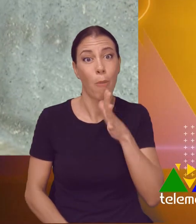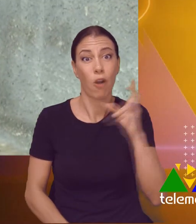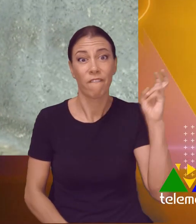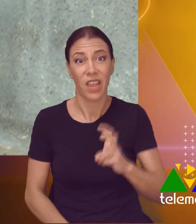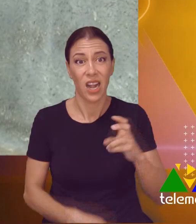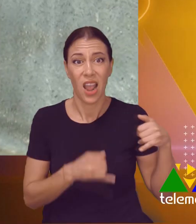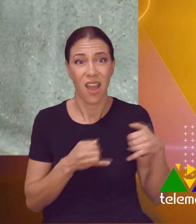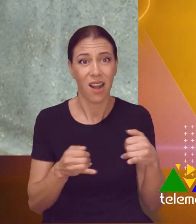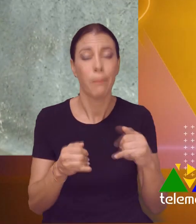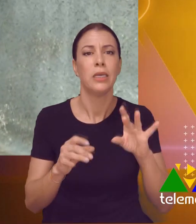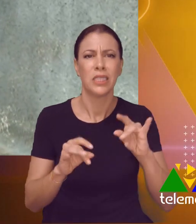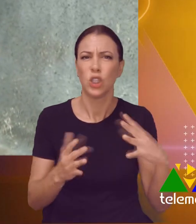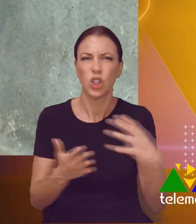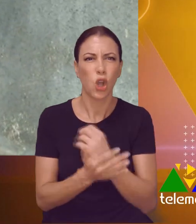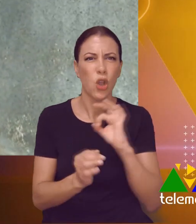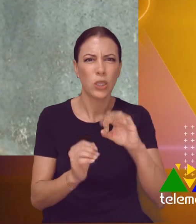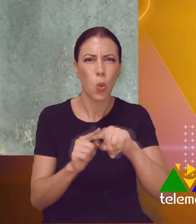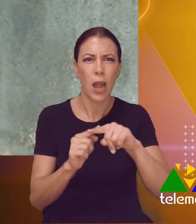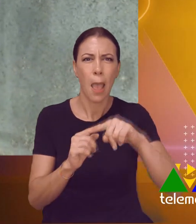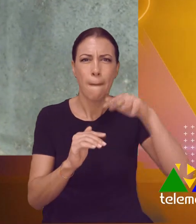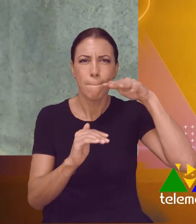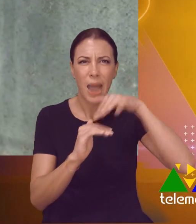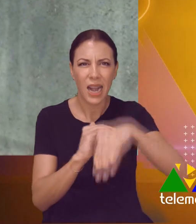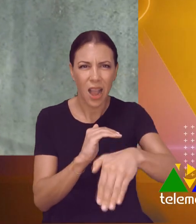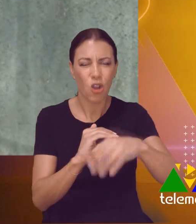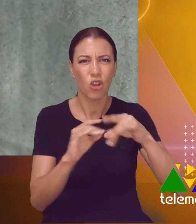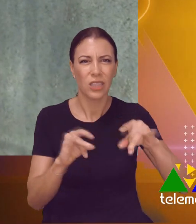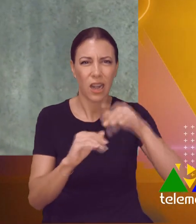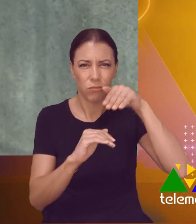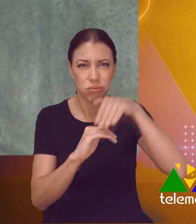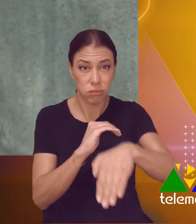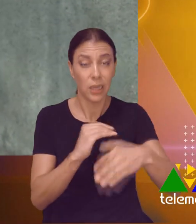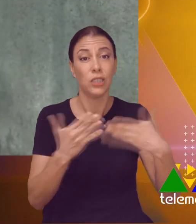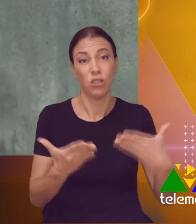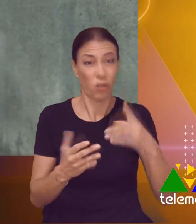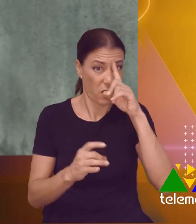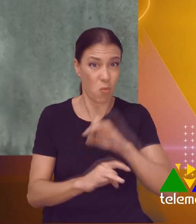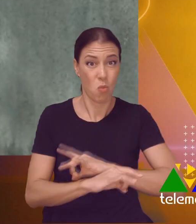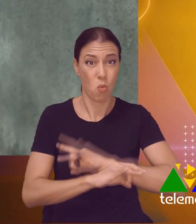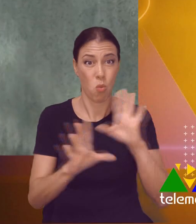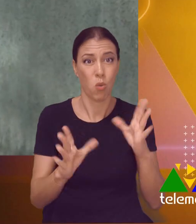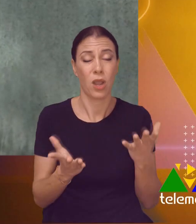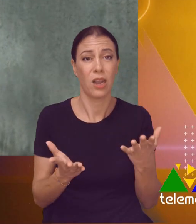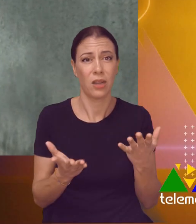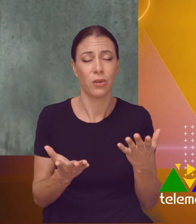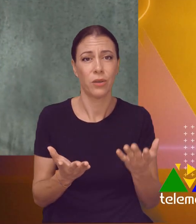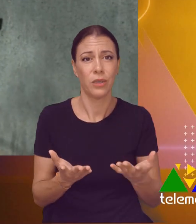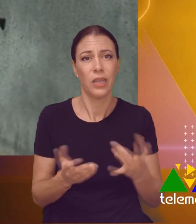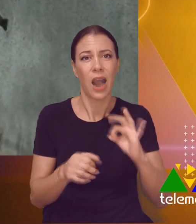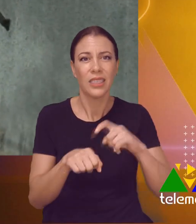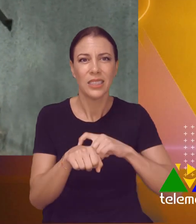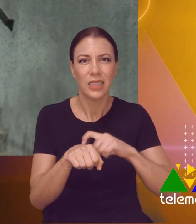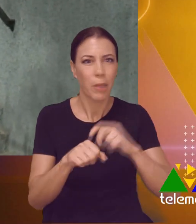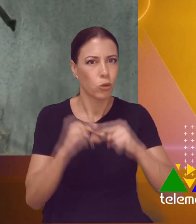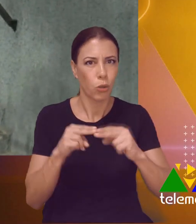ramblas, etcétera. Todos son barrancos, una monte hacia abajo, son barrancos hacia abajo, pues evidentemente